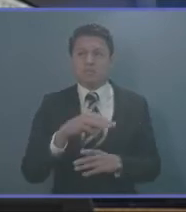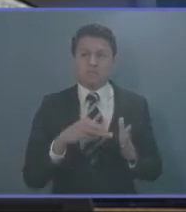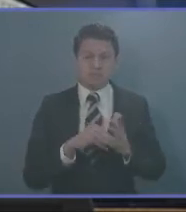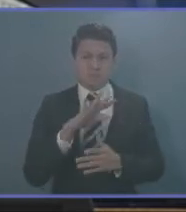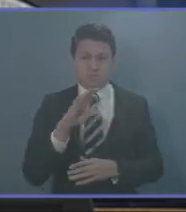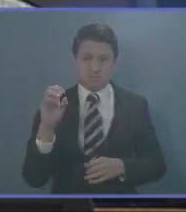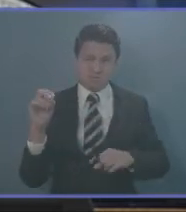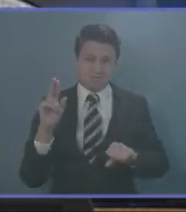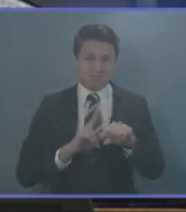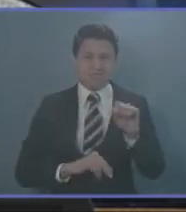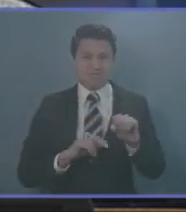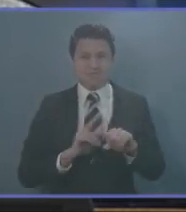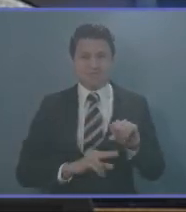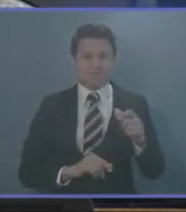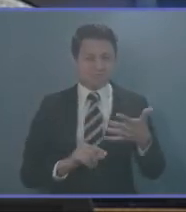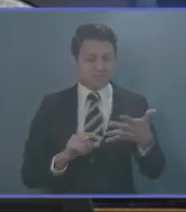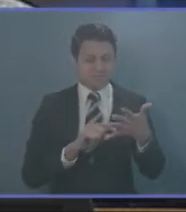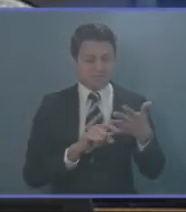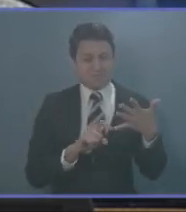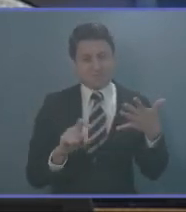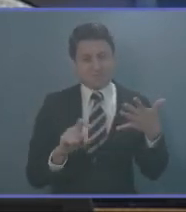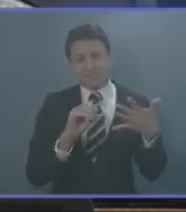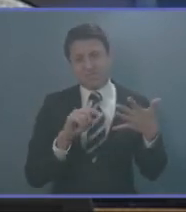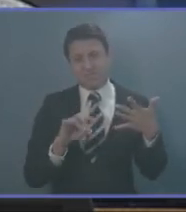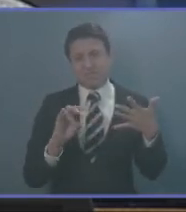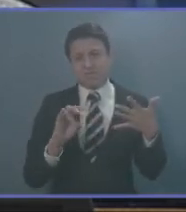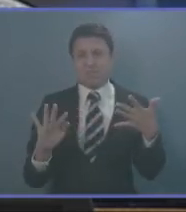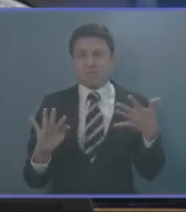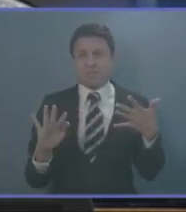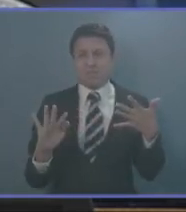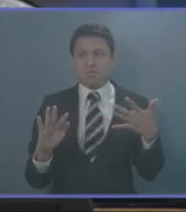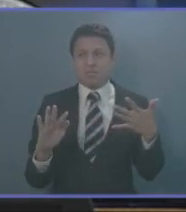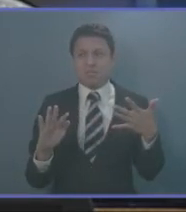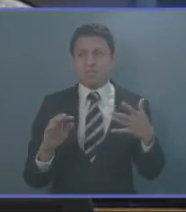$3,500. Cuota fija 0.75